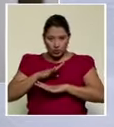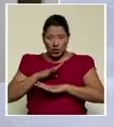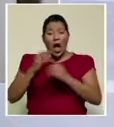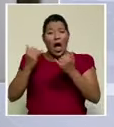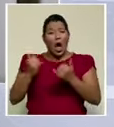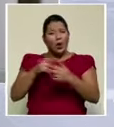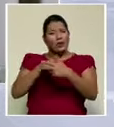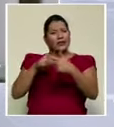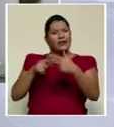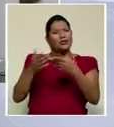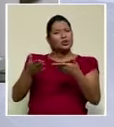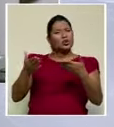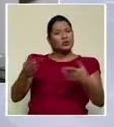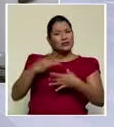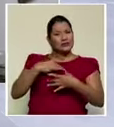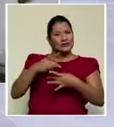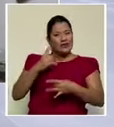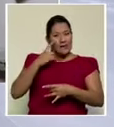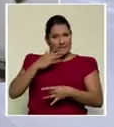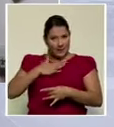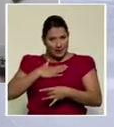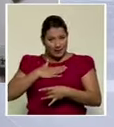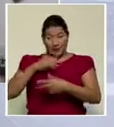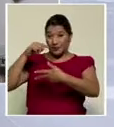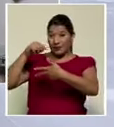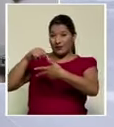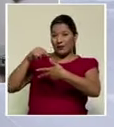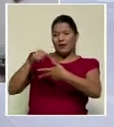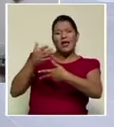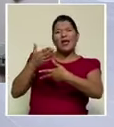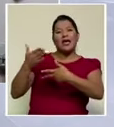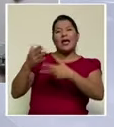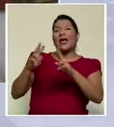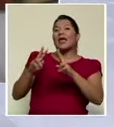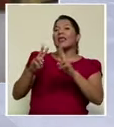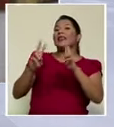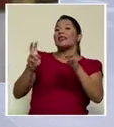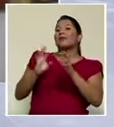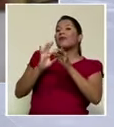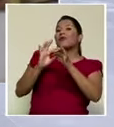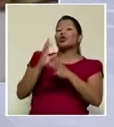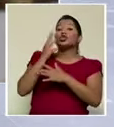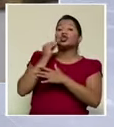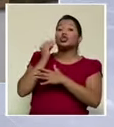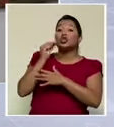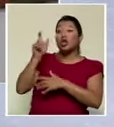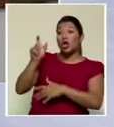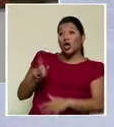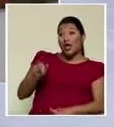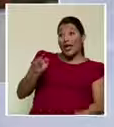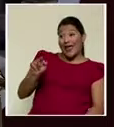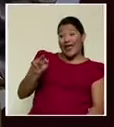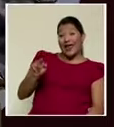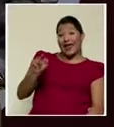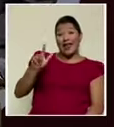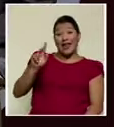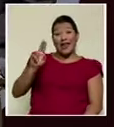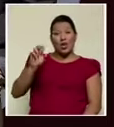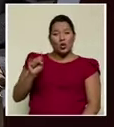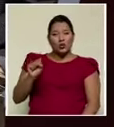llaman poderosamente la atención en esta situación. La primera de ellas es el tema de la experiencia. Don Luis Antonio Sobrado tenía